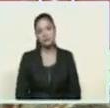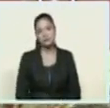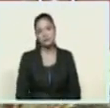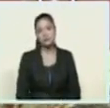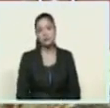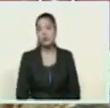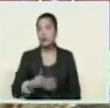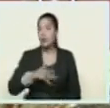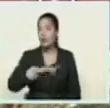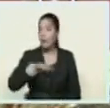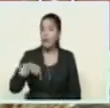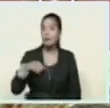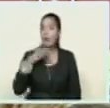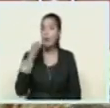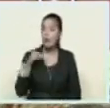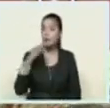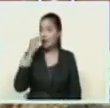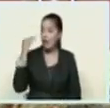nuestra juventud